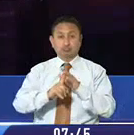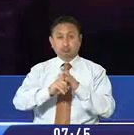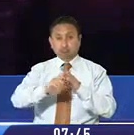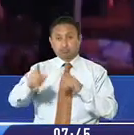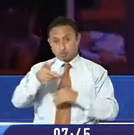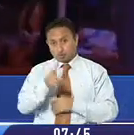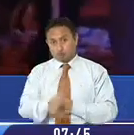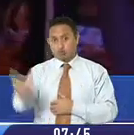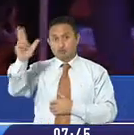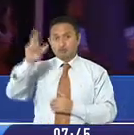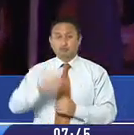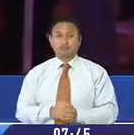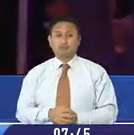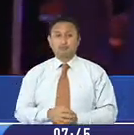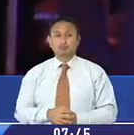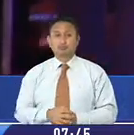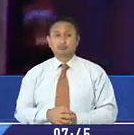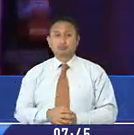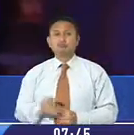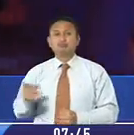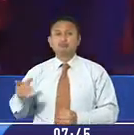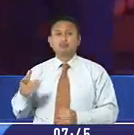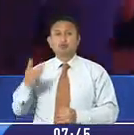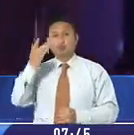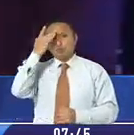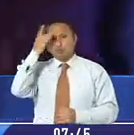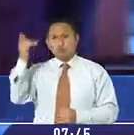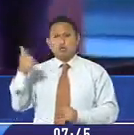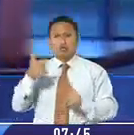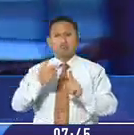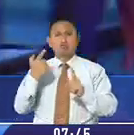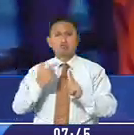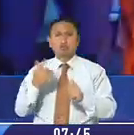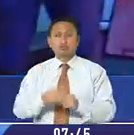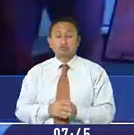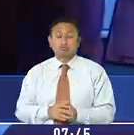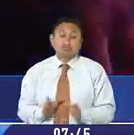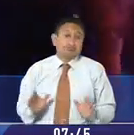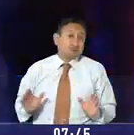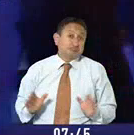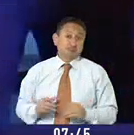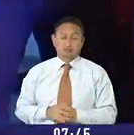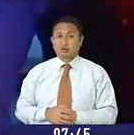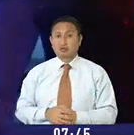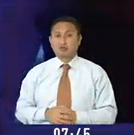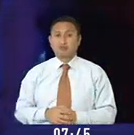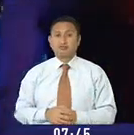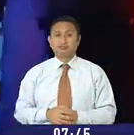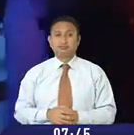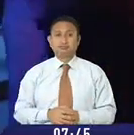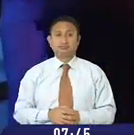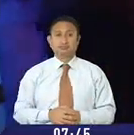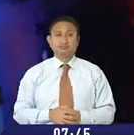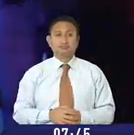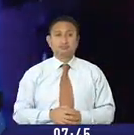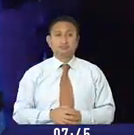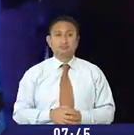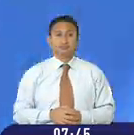adelante. Aún se desconocen las causas de este doble crimen, informó Jorge